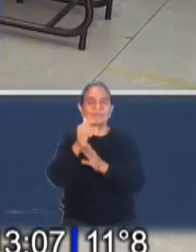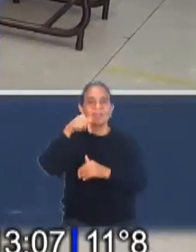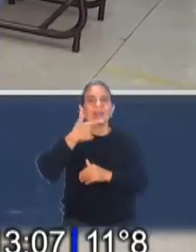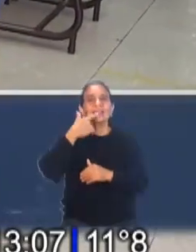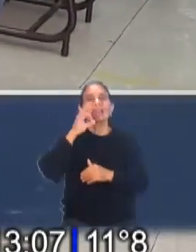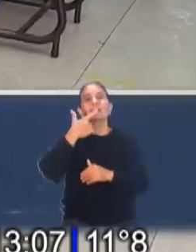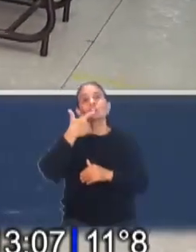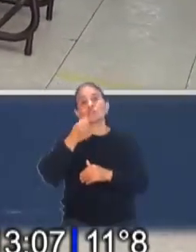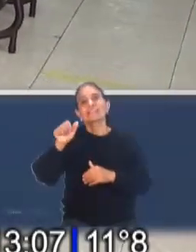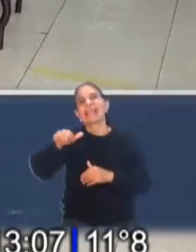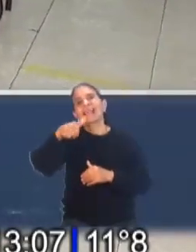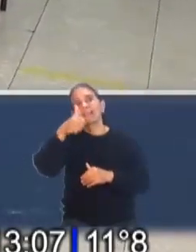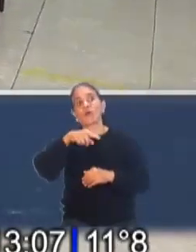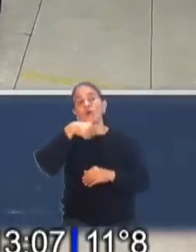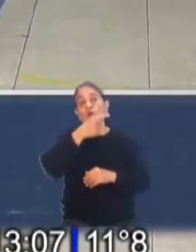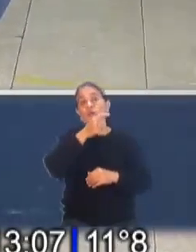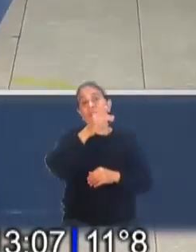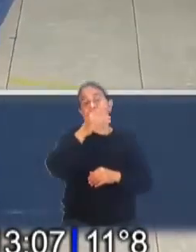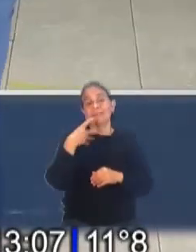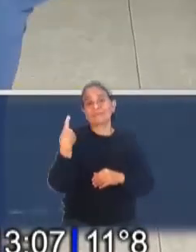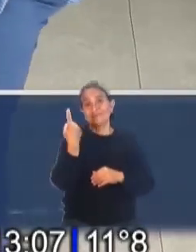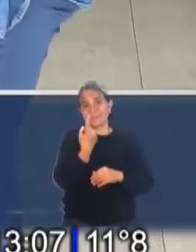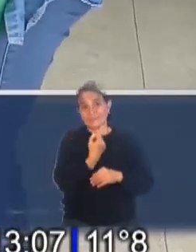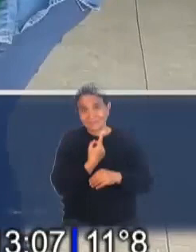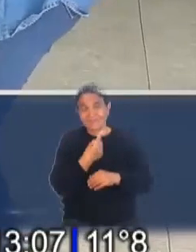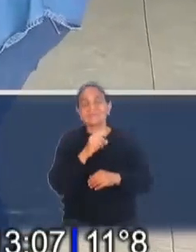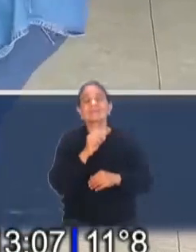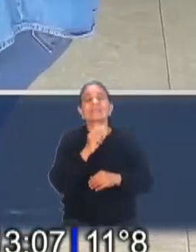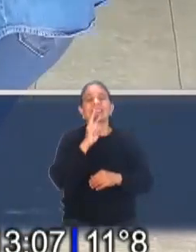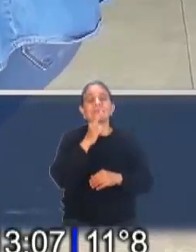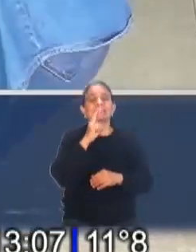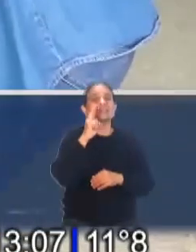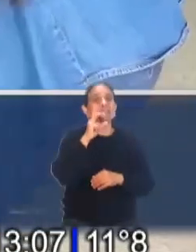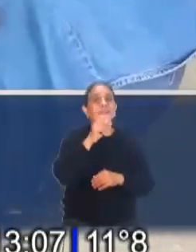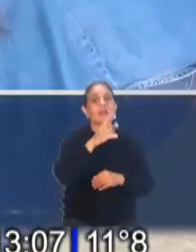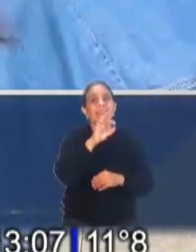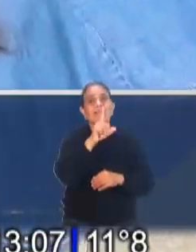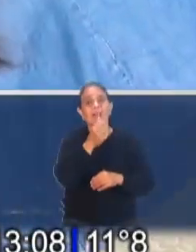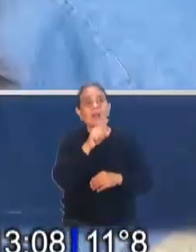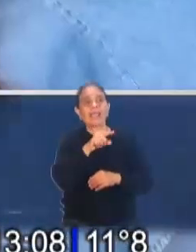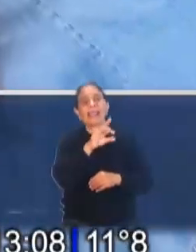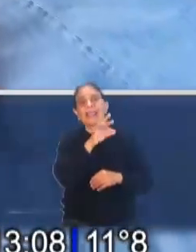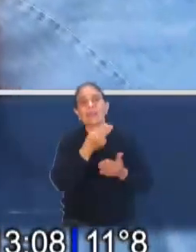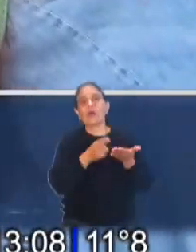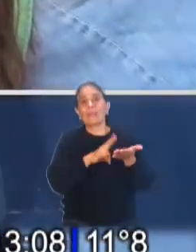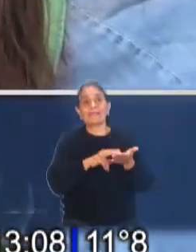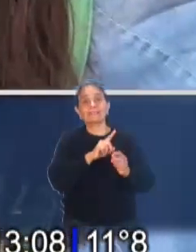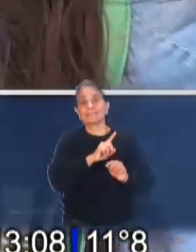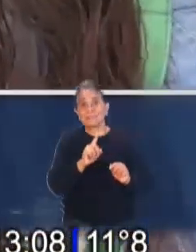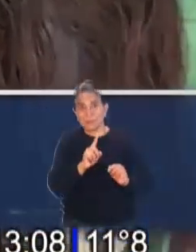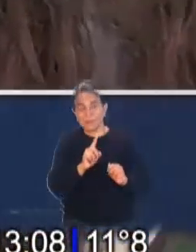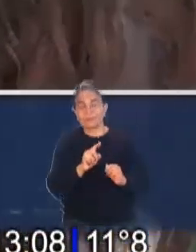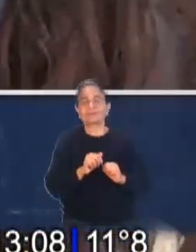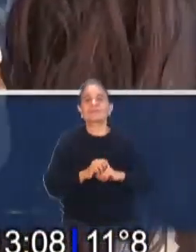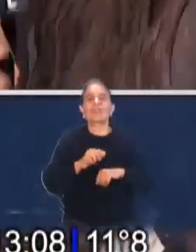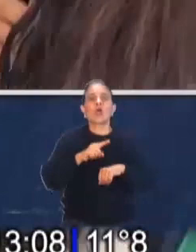impidió la reelección del actual rector de la UNBIME, David Rivarola, quien después de las